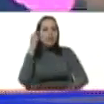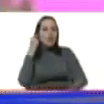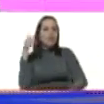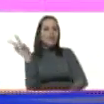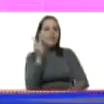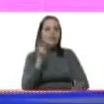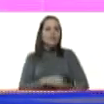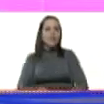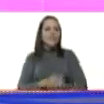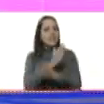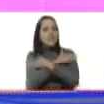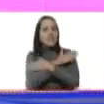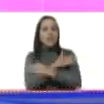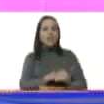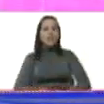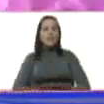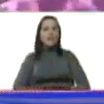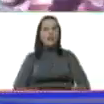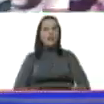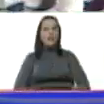venezolana! ¡Felicidades!